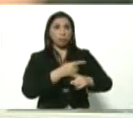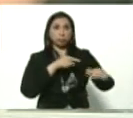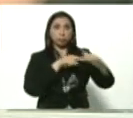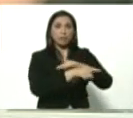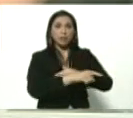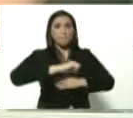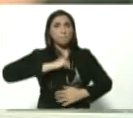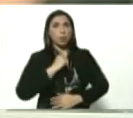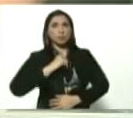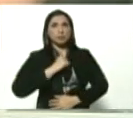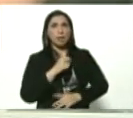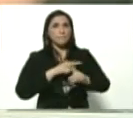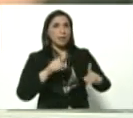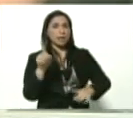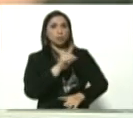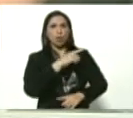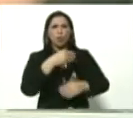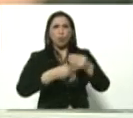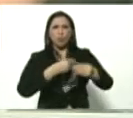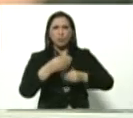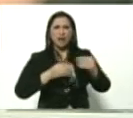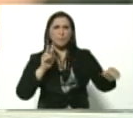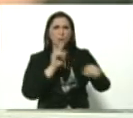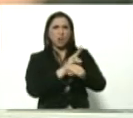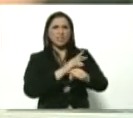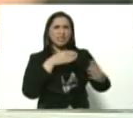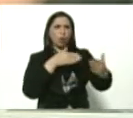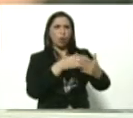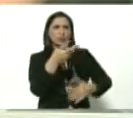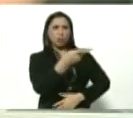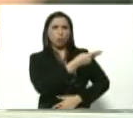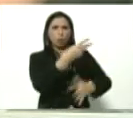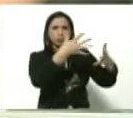policía para que no hubiera hechos de violencia contra ellos.